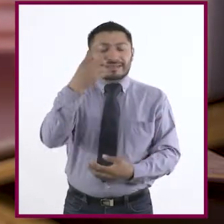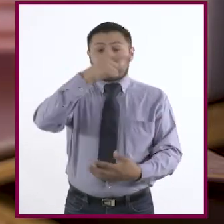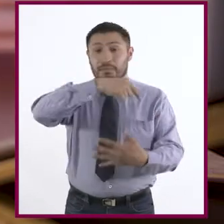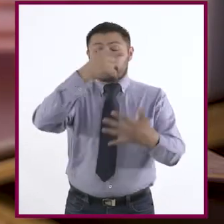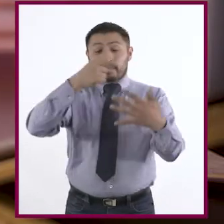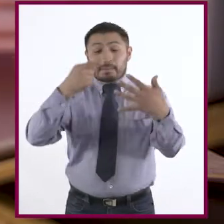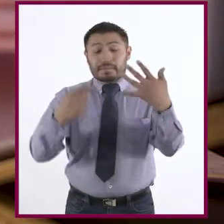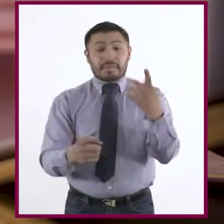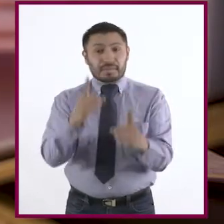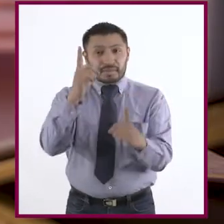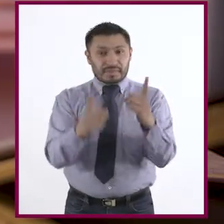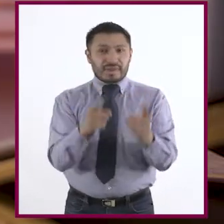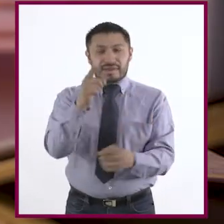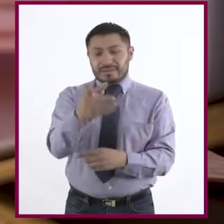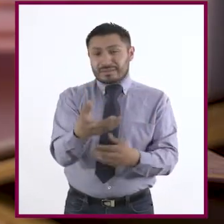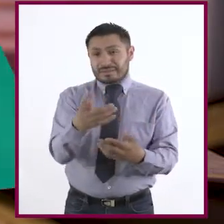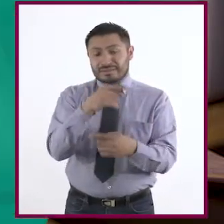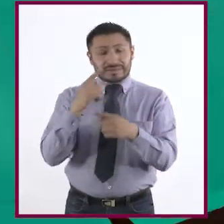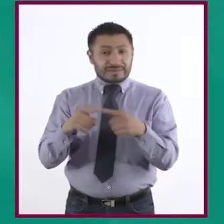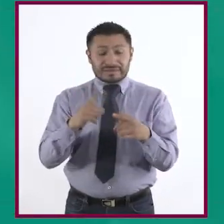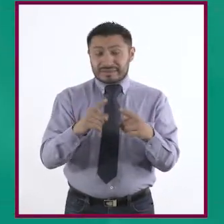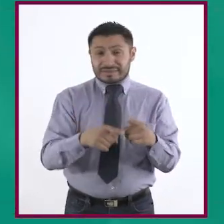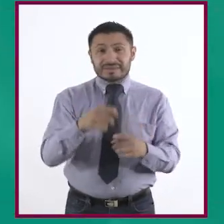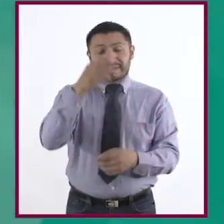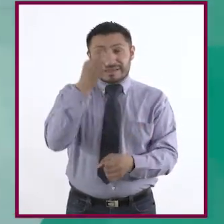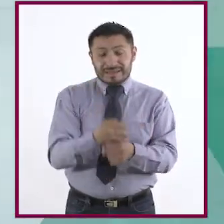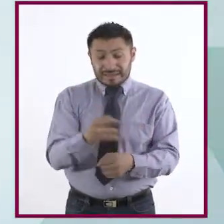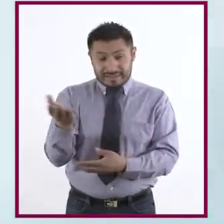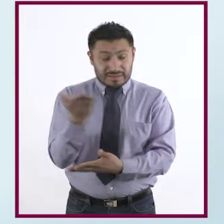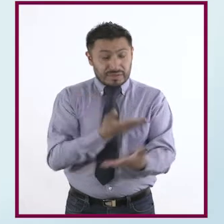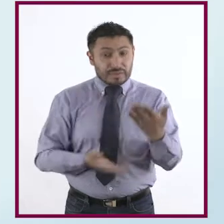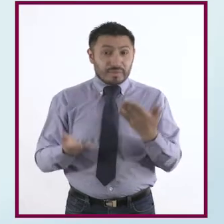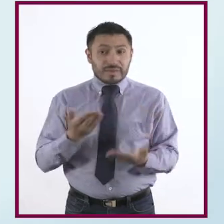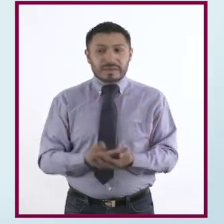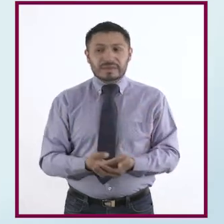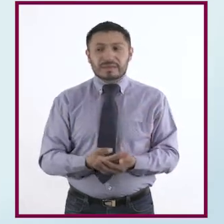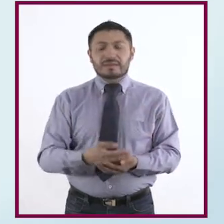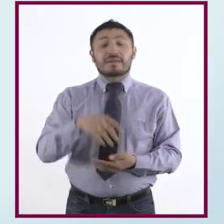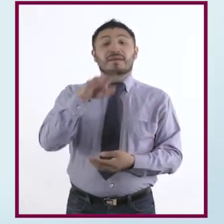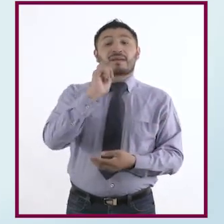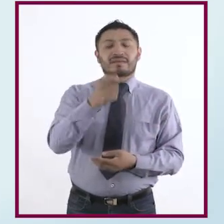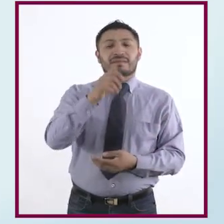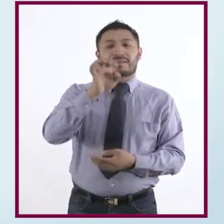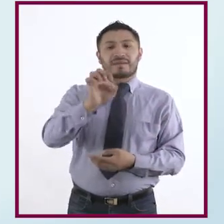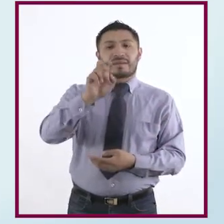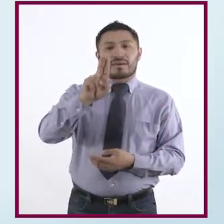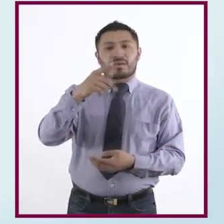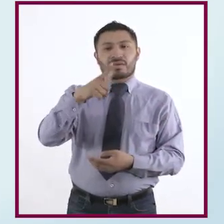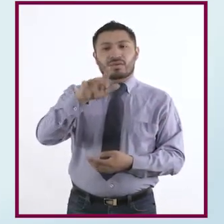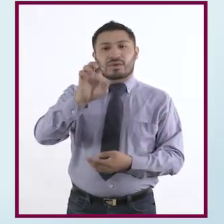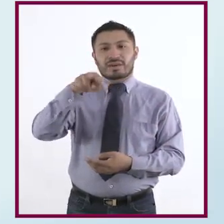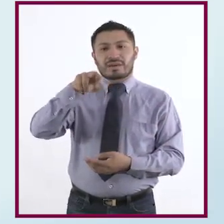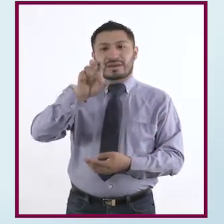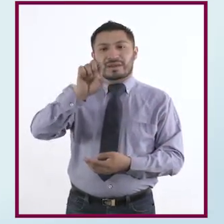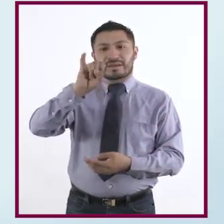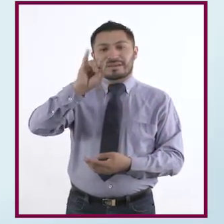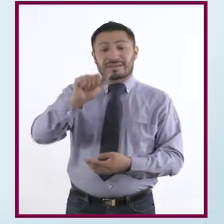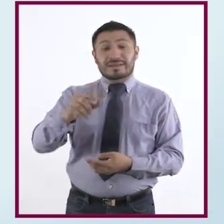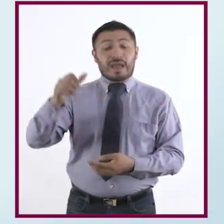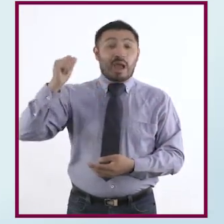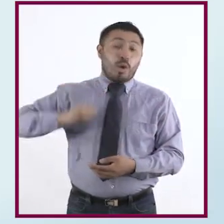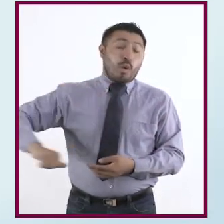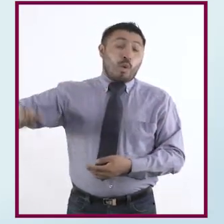preguntas. ¿Has escuchado hablar de la eugenesia? El origen de la palabra eugenesia se remonta a la